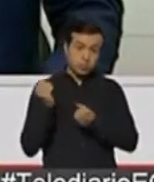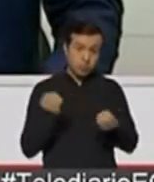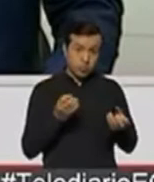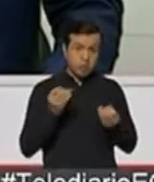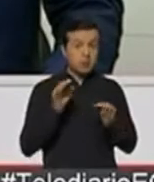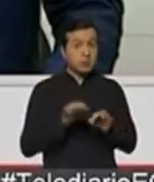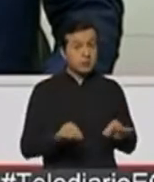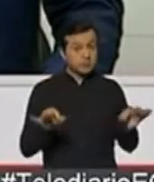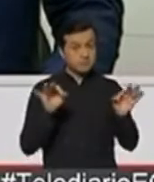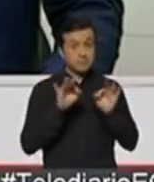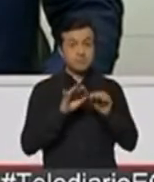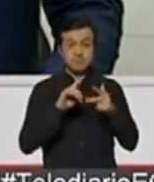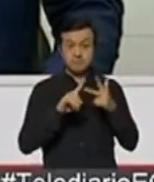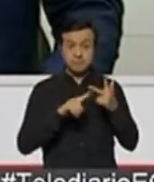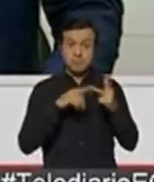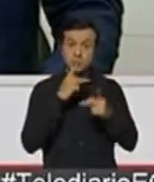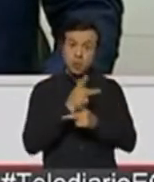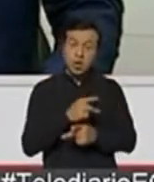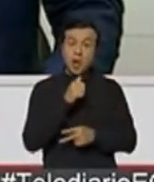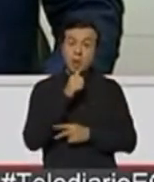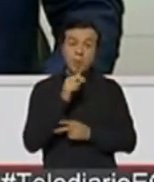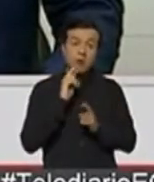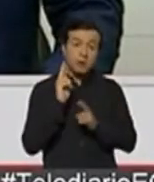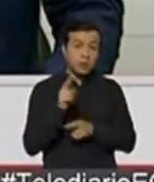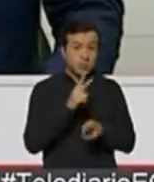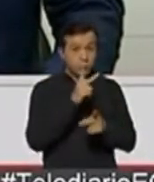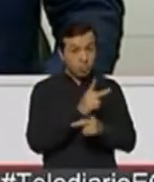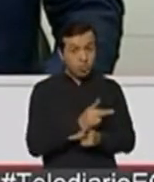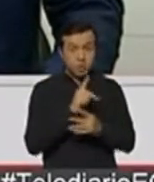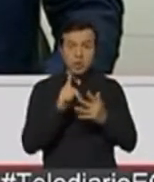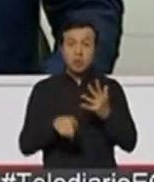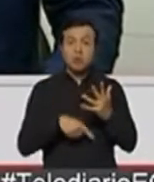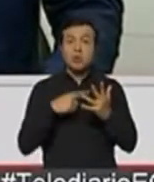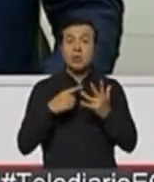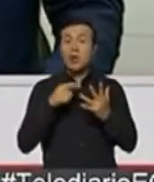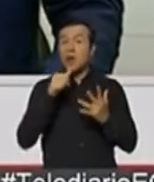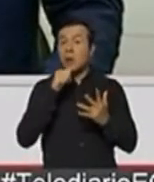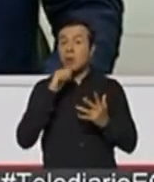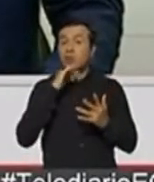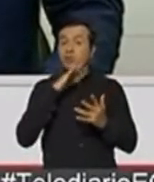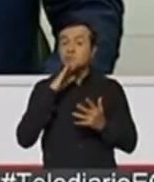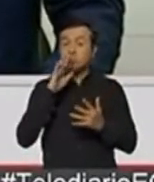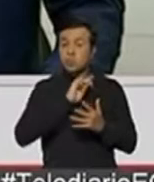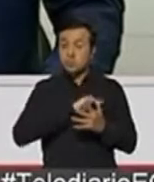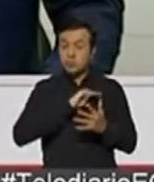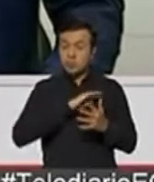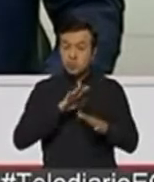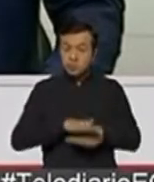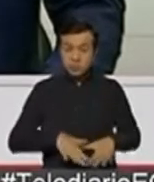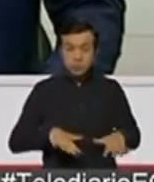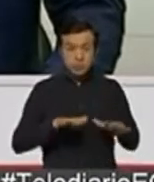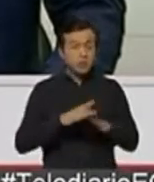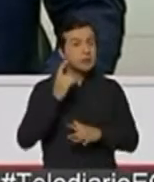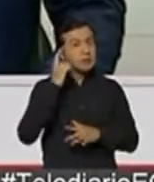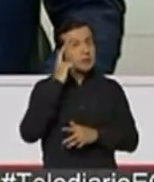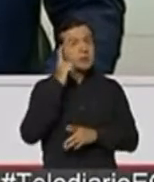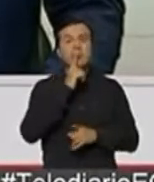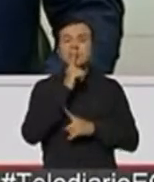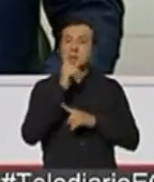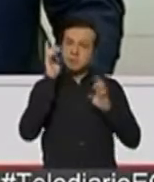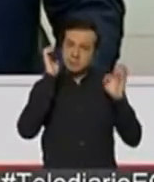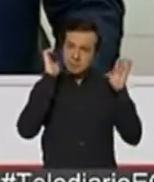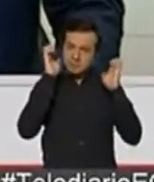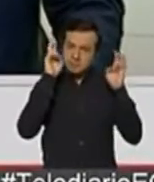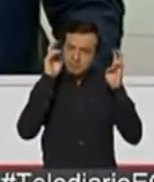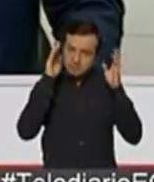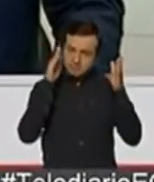eficiente en protección de fuentes de agua y de manejo de aguas residuales a nivel municipal. Me parece un tema estratégico que